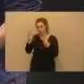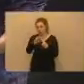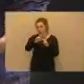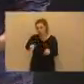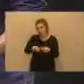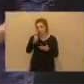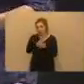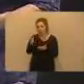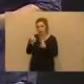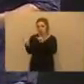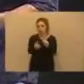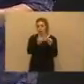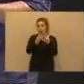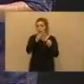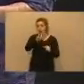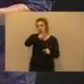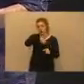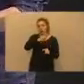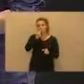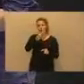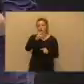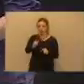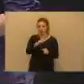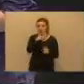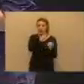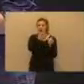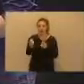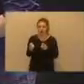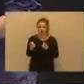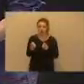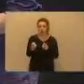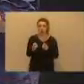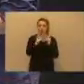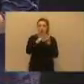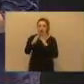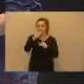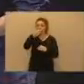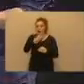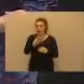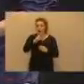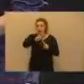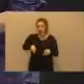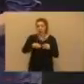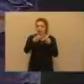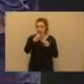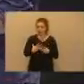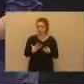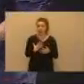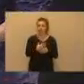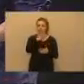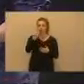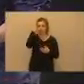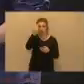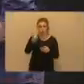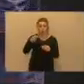que tendremos que discutir, que nosotros estamos comprometidos en la necesidad de la racionalización y de la reformulación, porque creemos que es obligado para